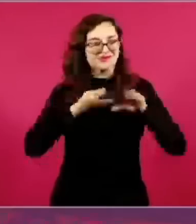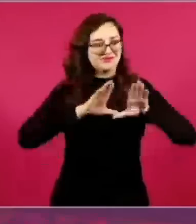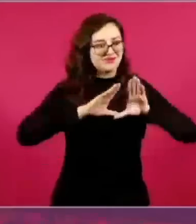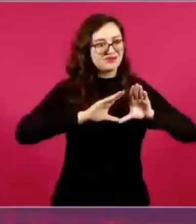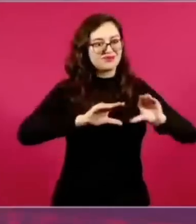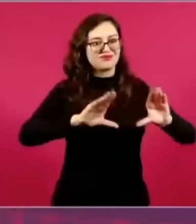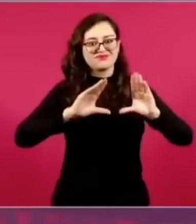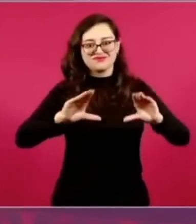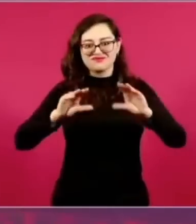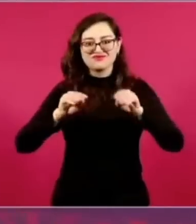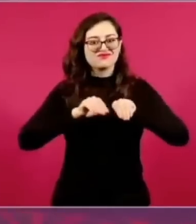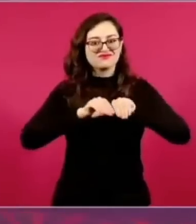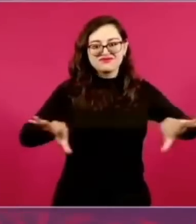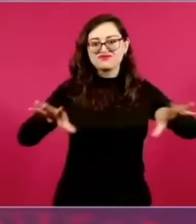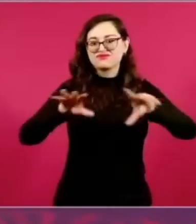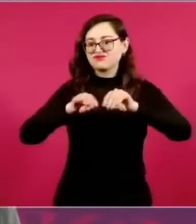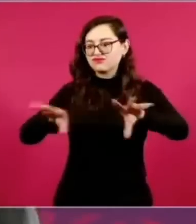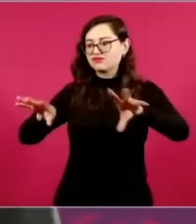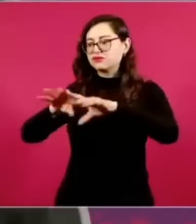que buscaban transformar